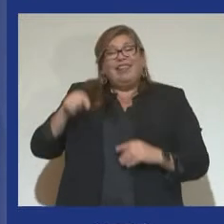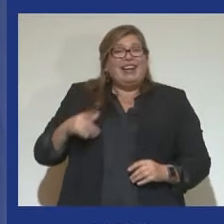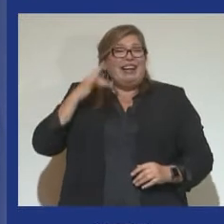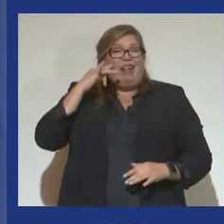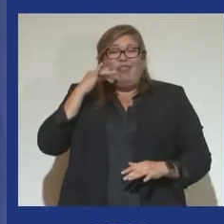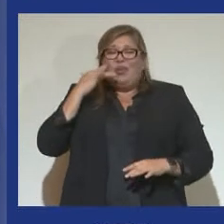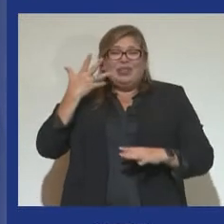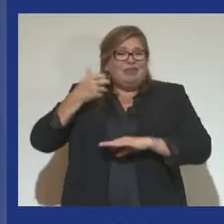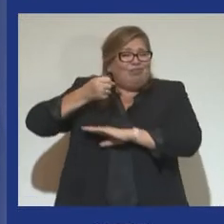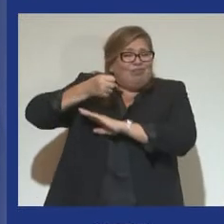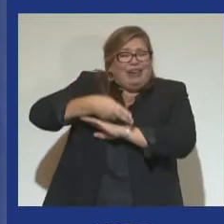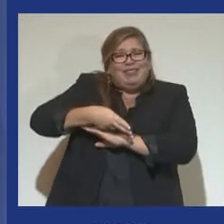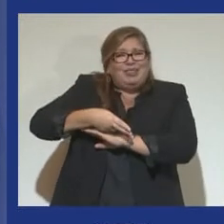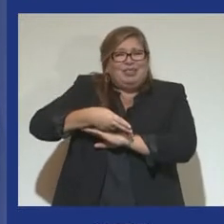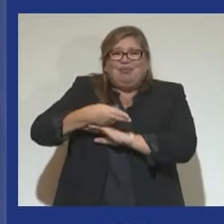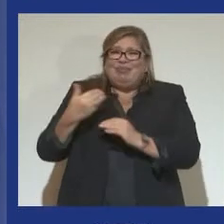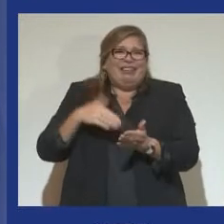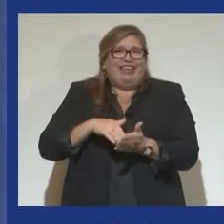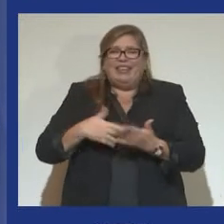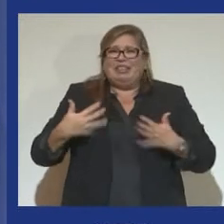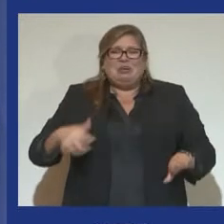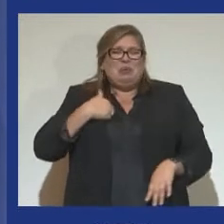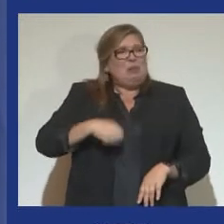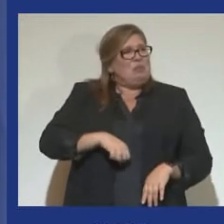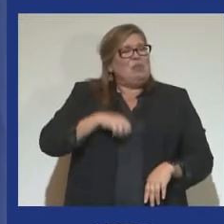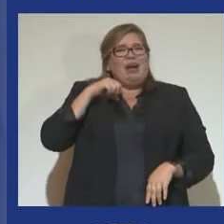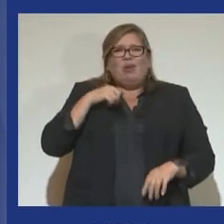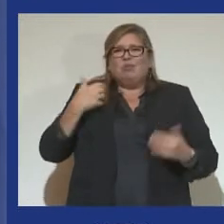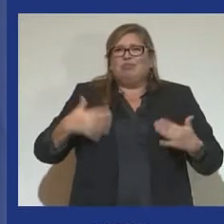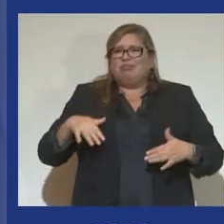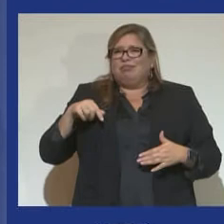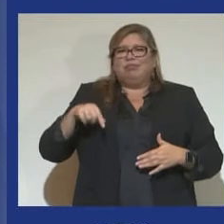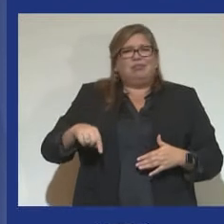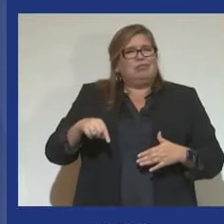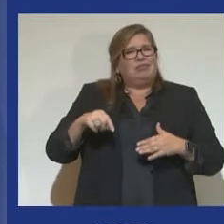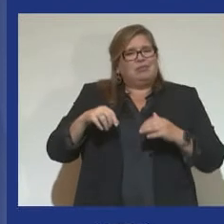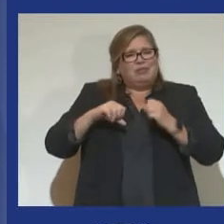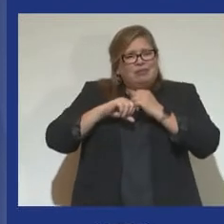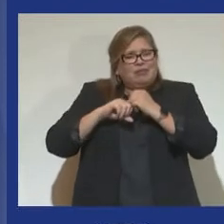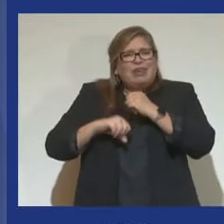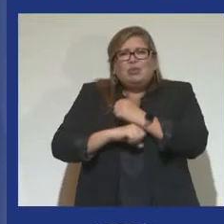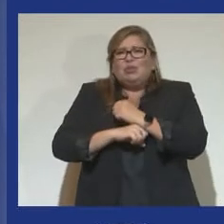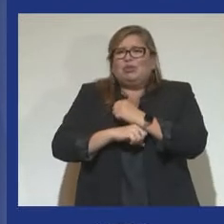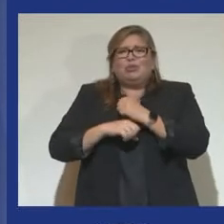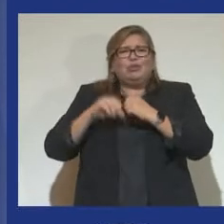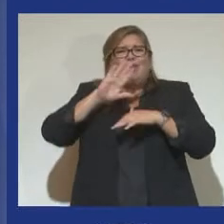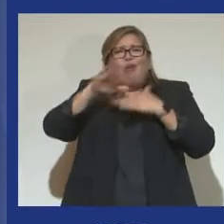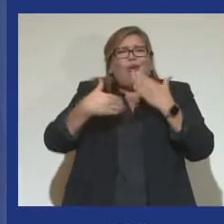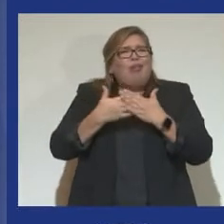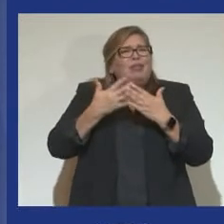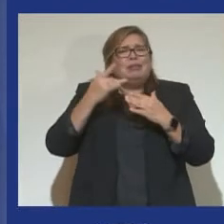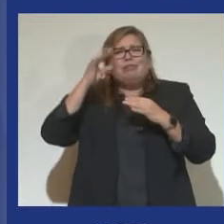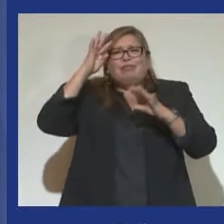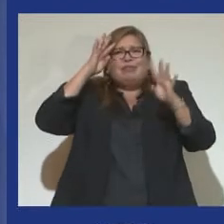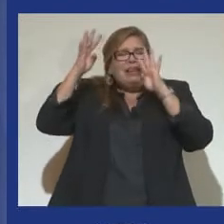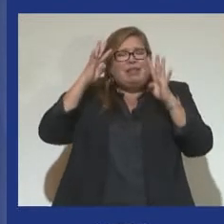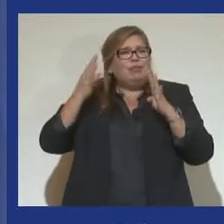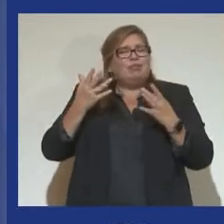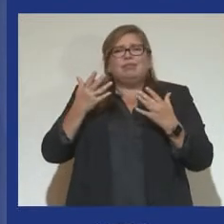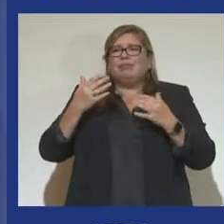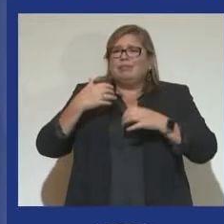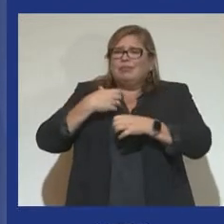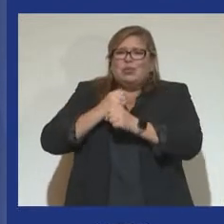innovación empresarial pero california siguió dominando este año estamos orgullosos de lo fundamental de este estado todo el talento que